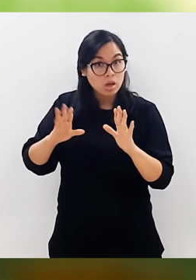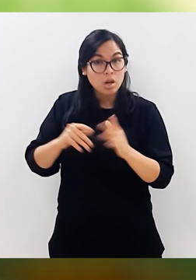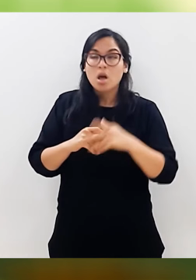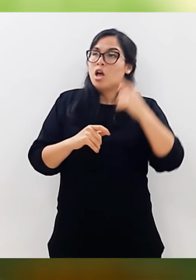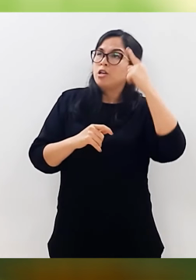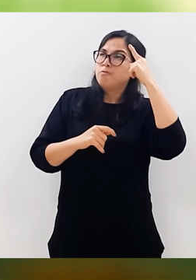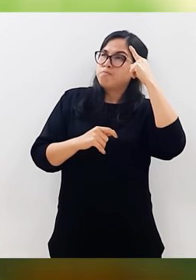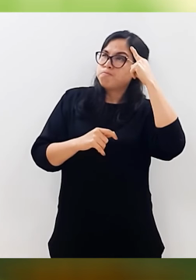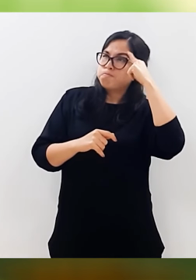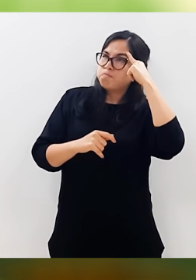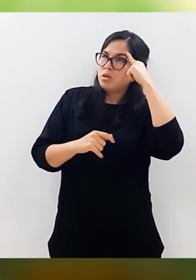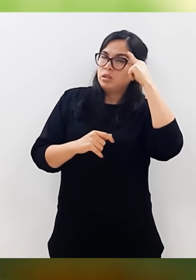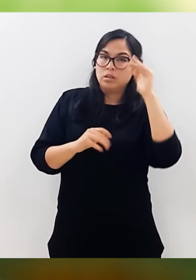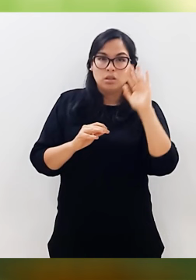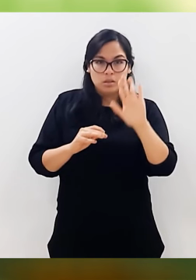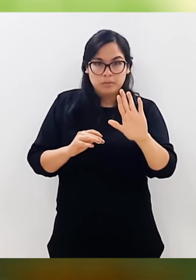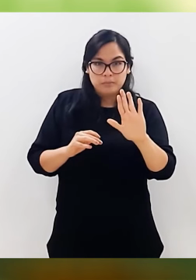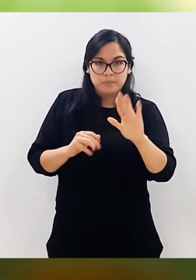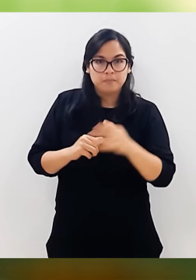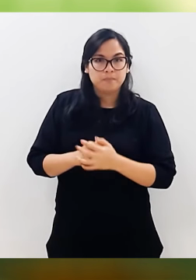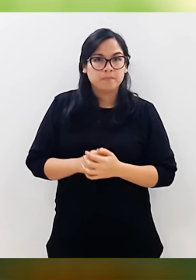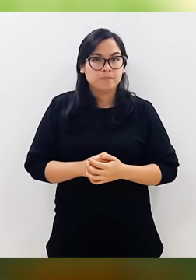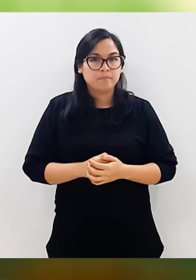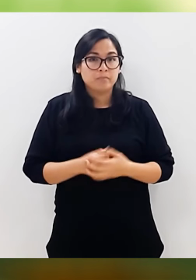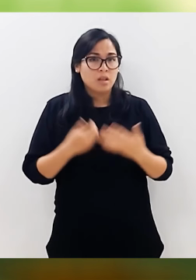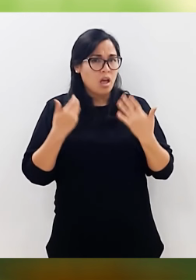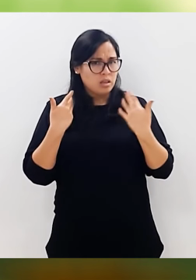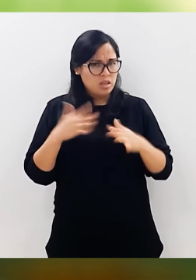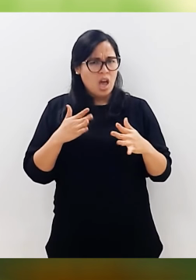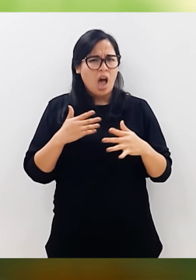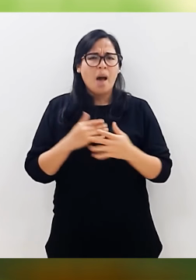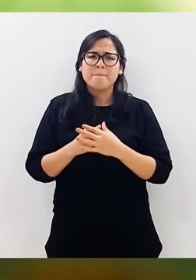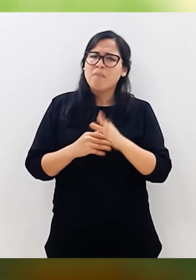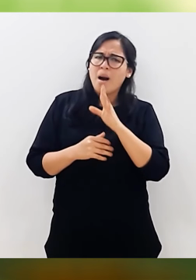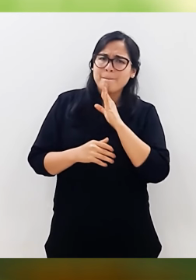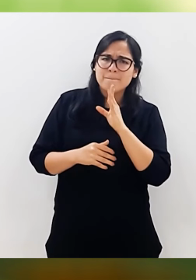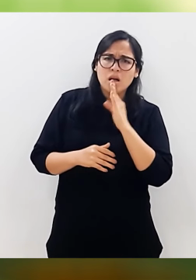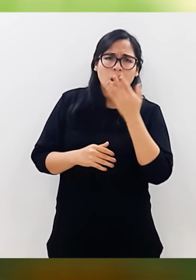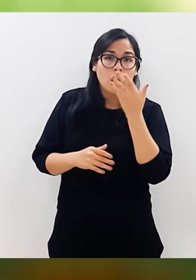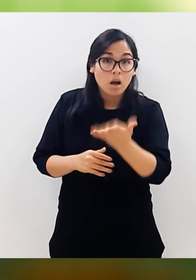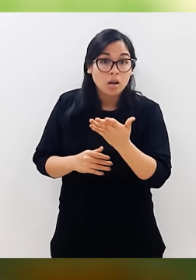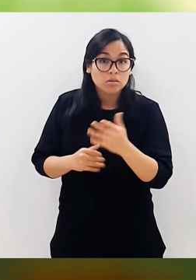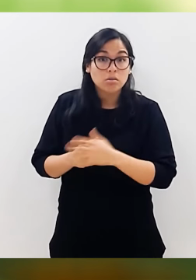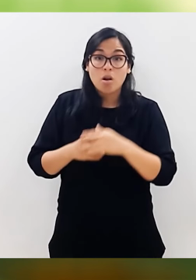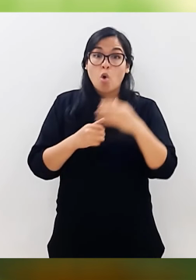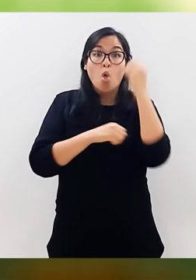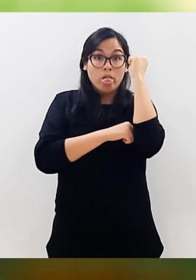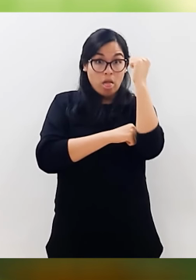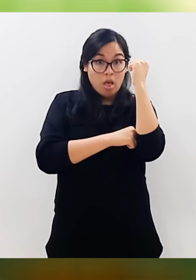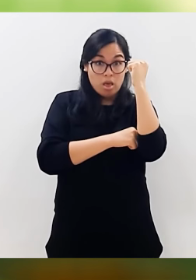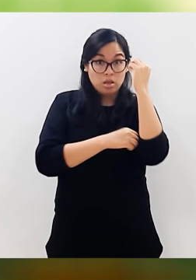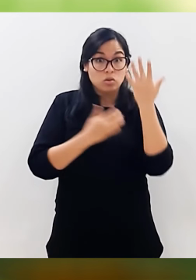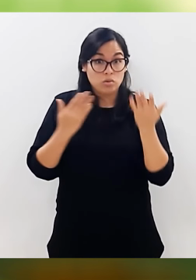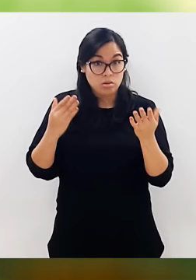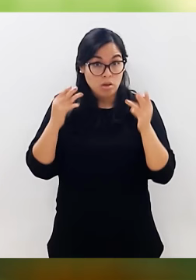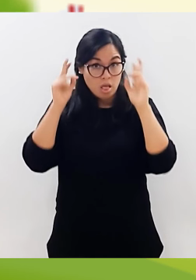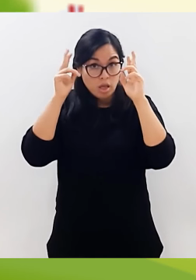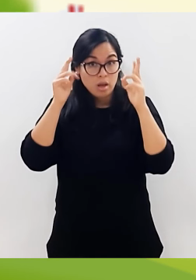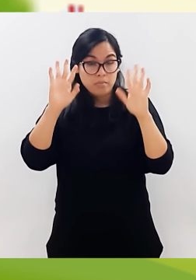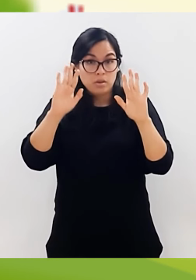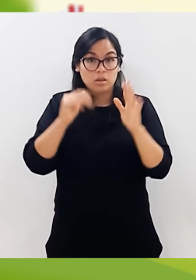deben tener en cuenta lo siguiente. Ya hemos charlado acerca de los derechos,